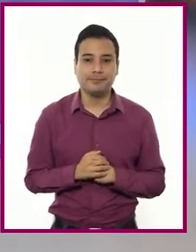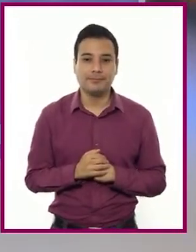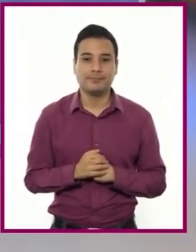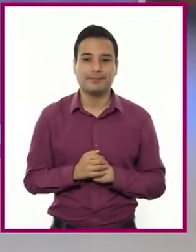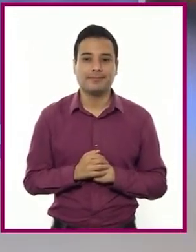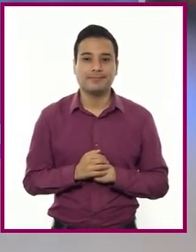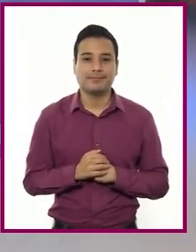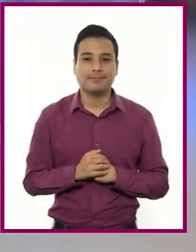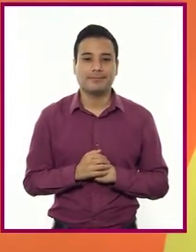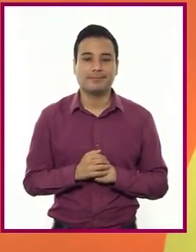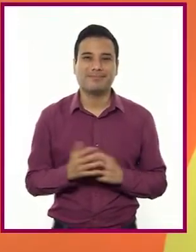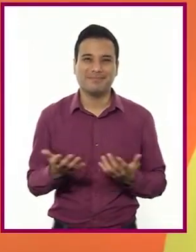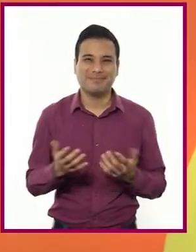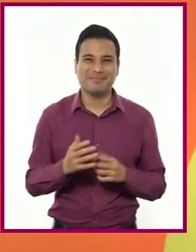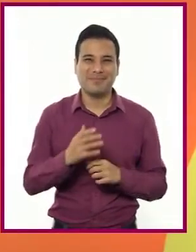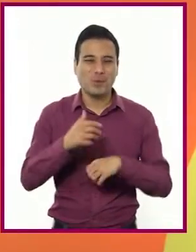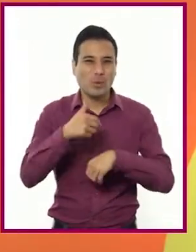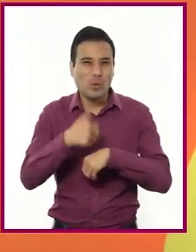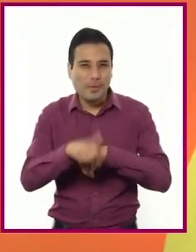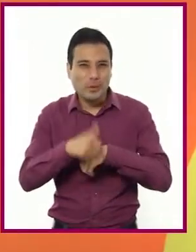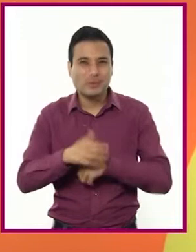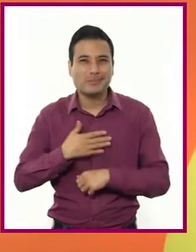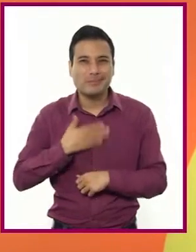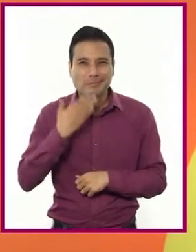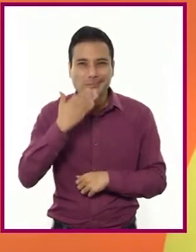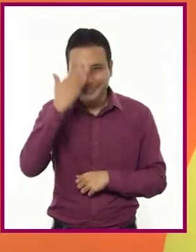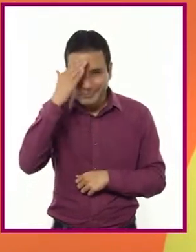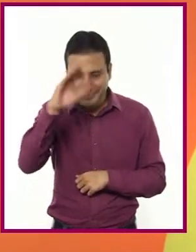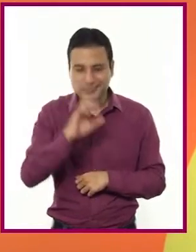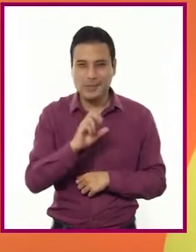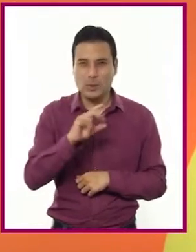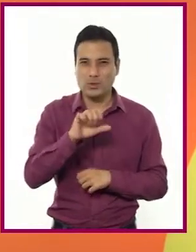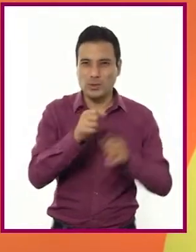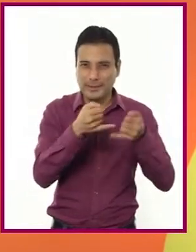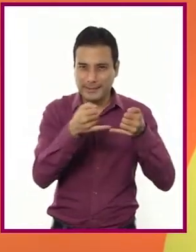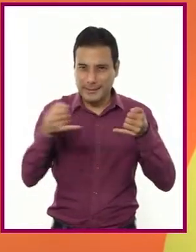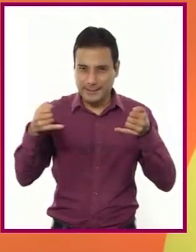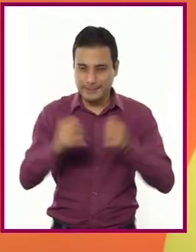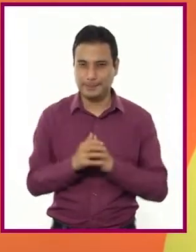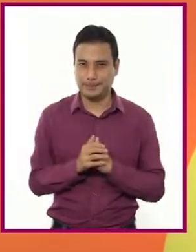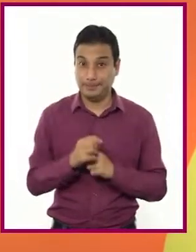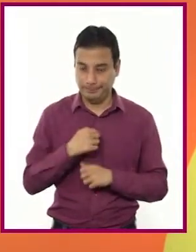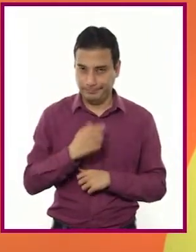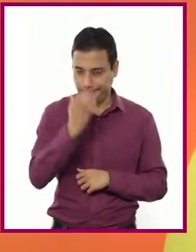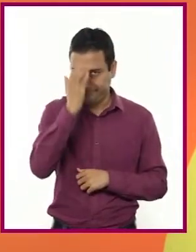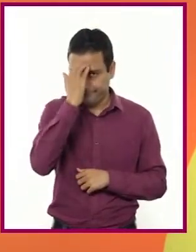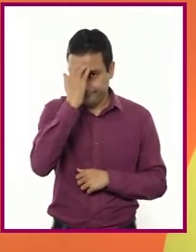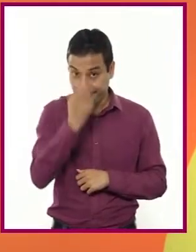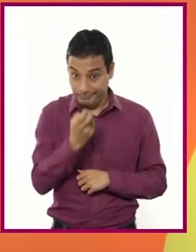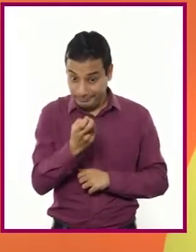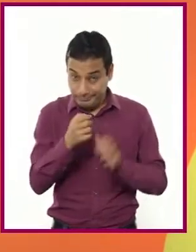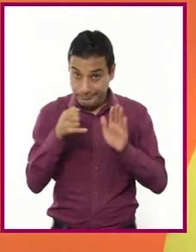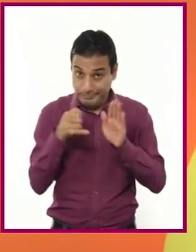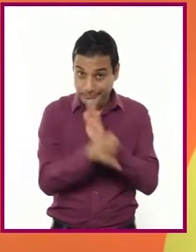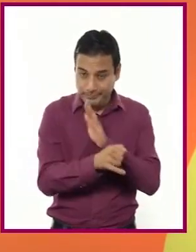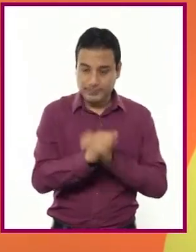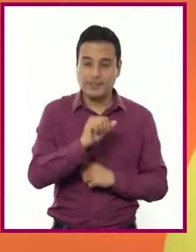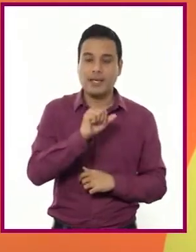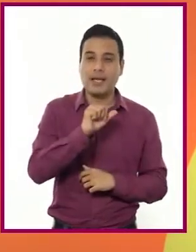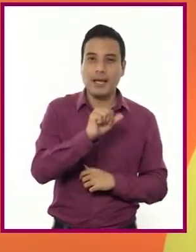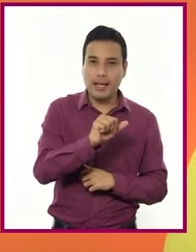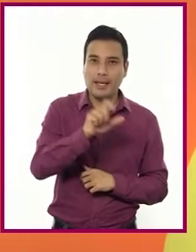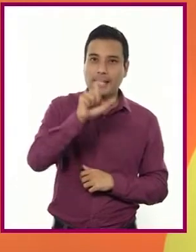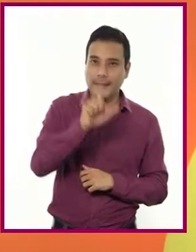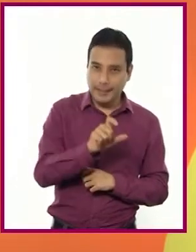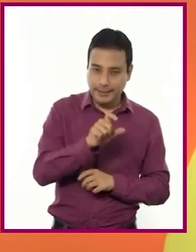de ecuaciones lineales. Ampliaremos nuestros conocimientos sobre las ecuaciones lineales del tipo ax más b igual